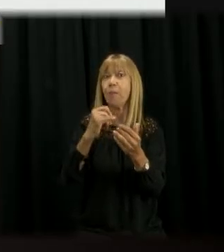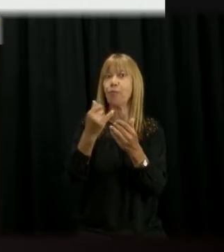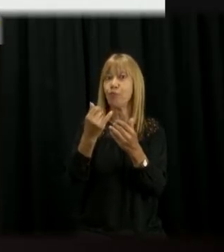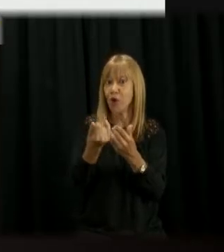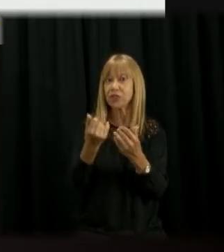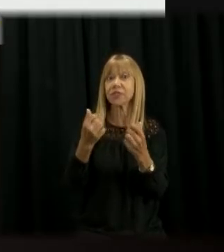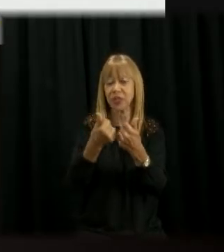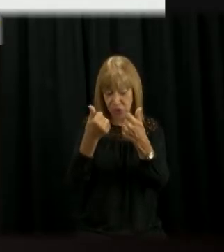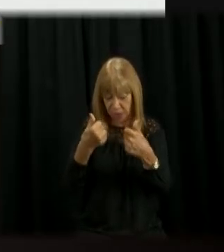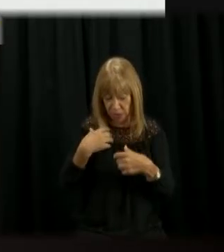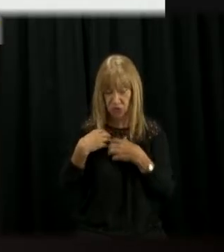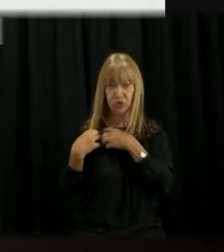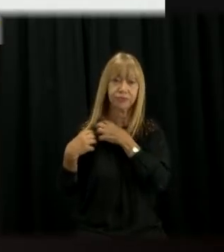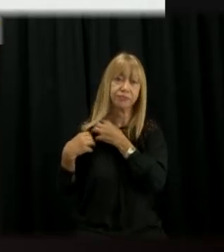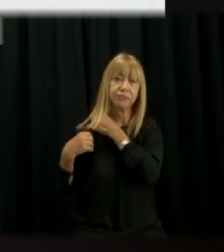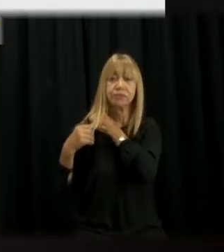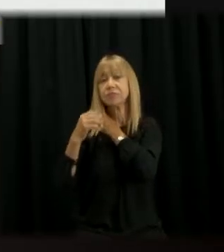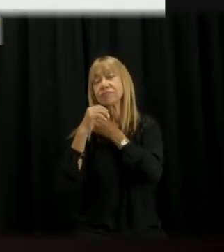un proyecto y un gran reto.